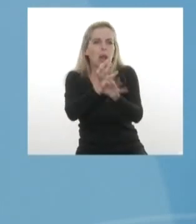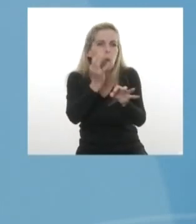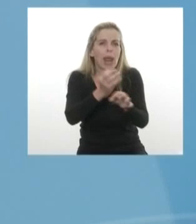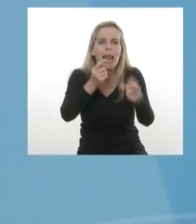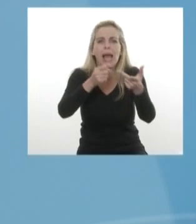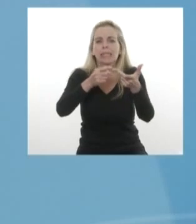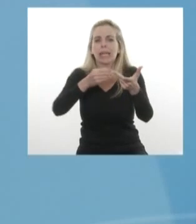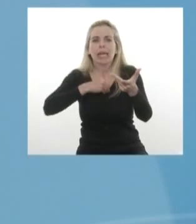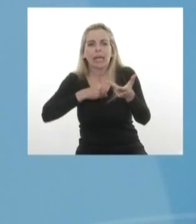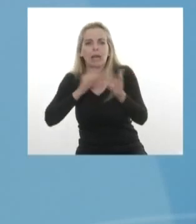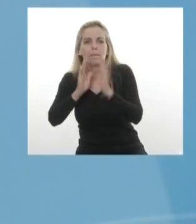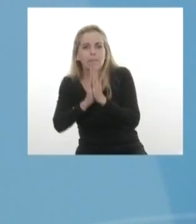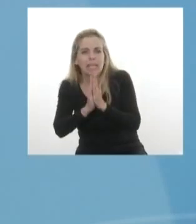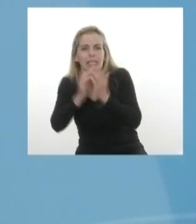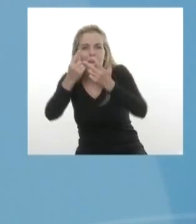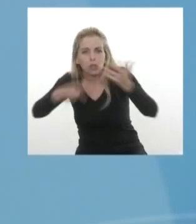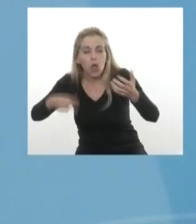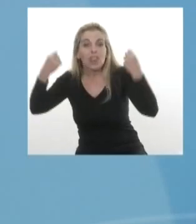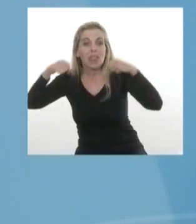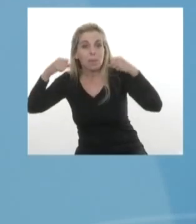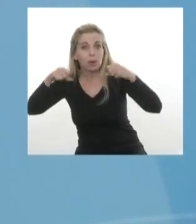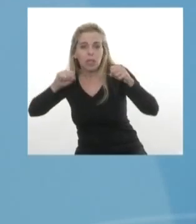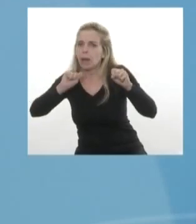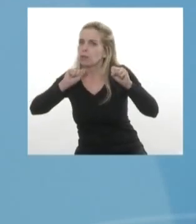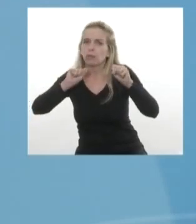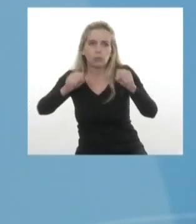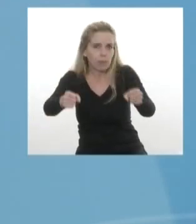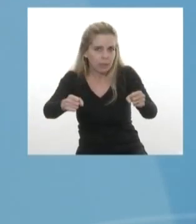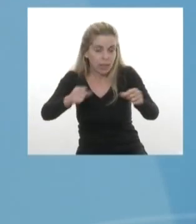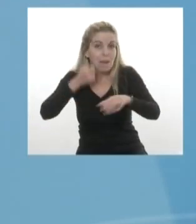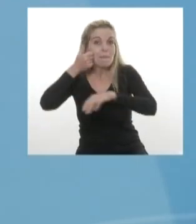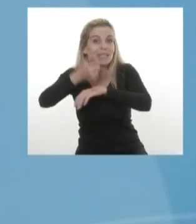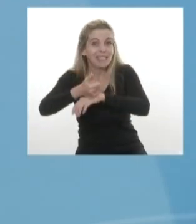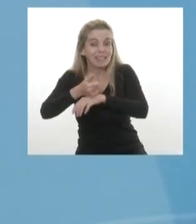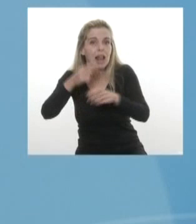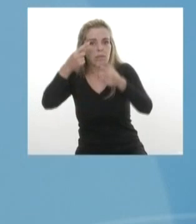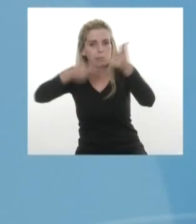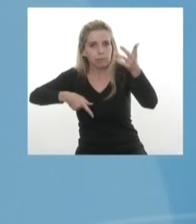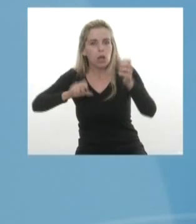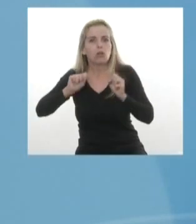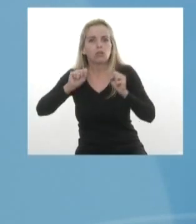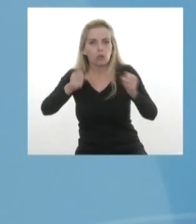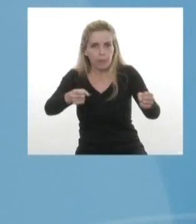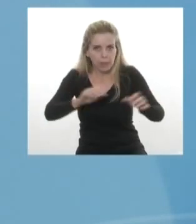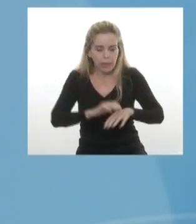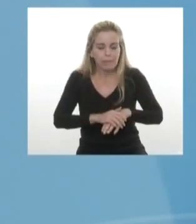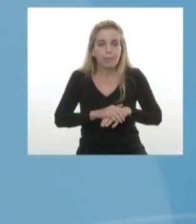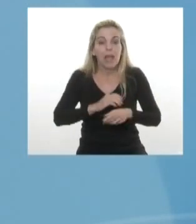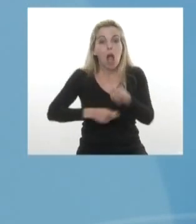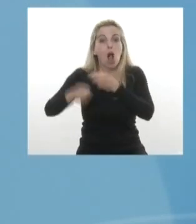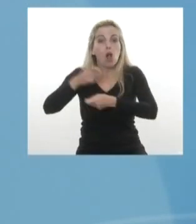educativas, religiosas y deportivas en forma presencial. Estarán habilitados los